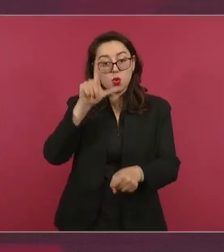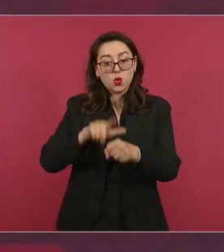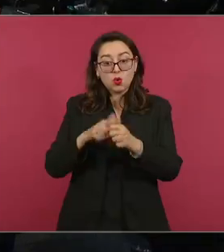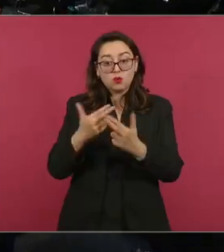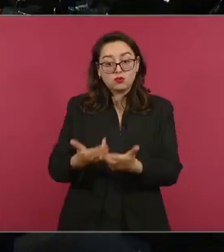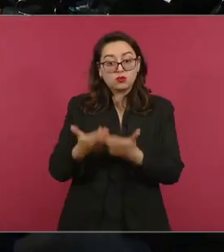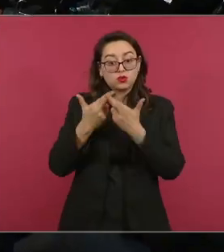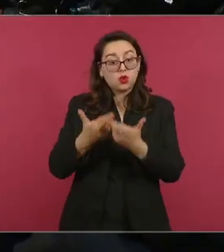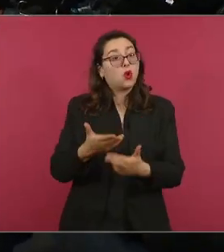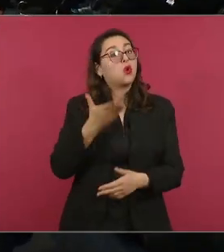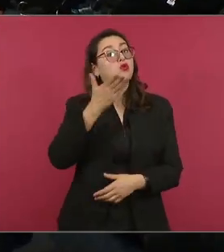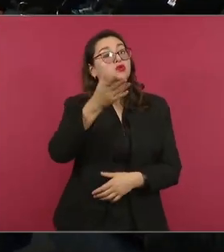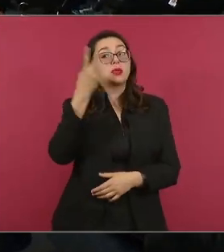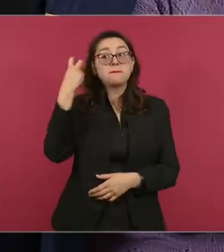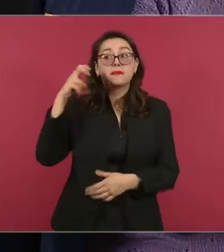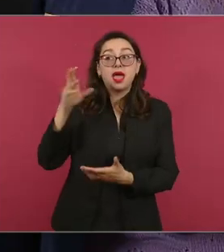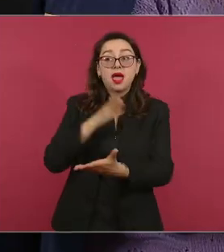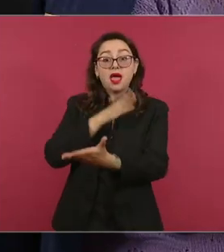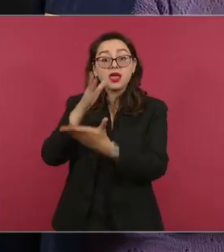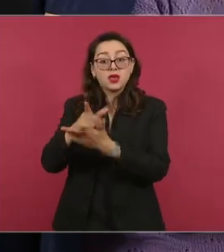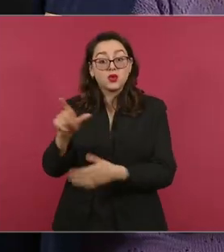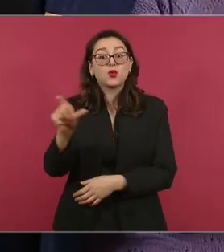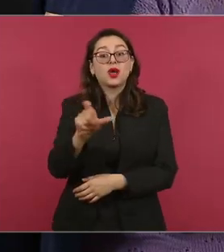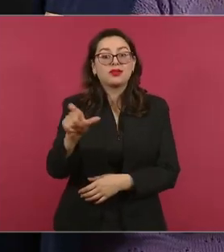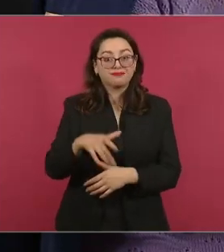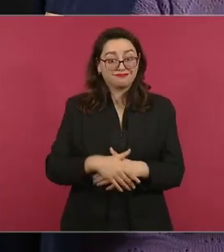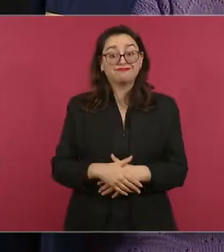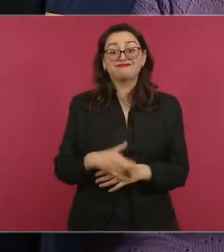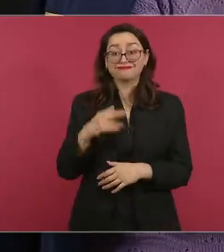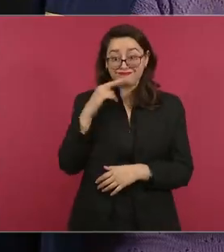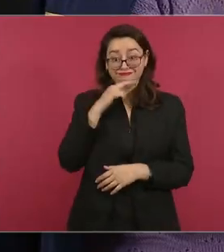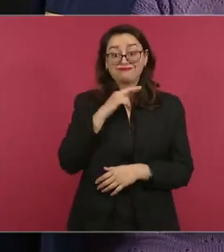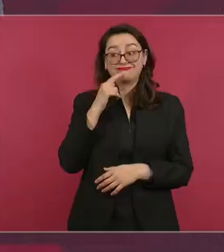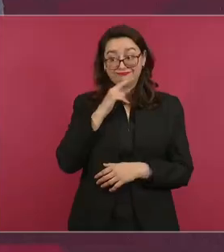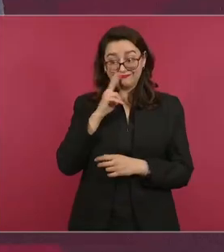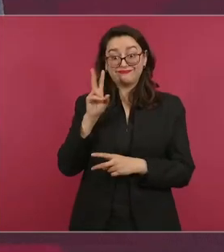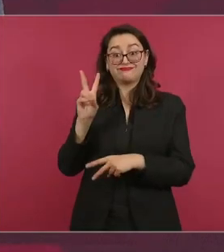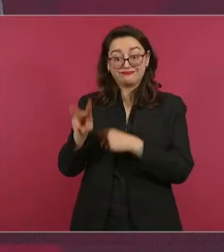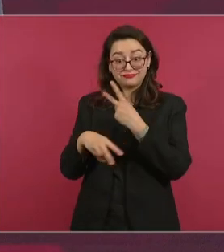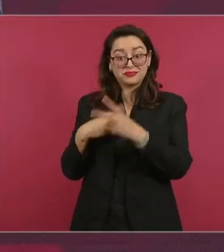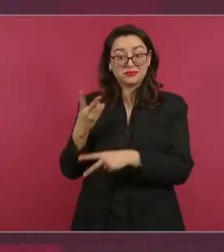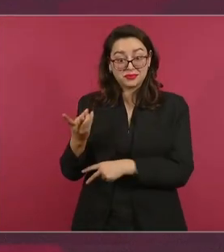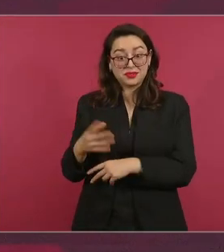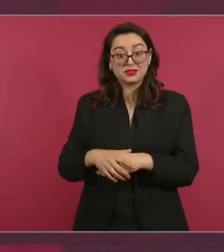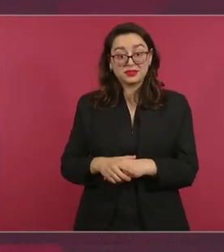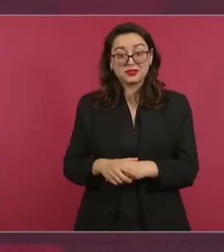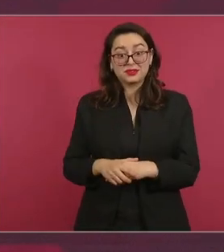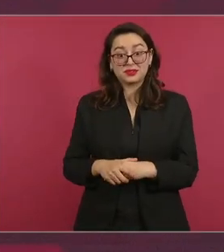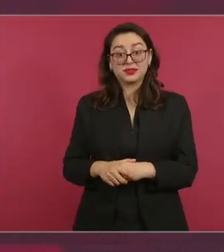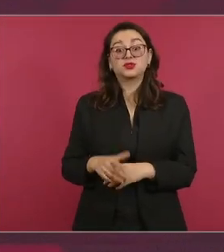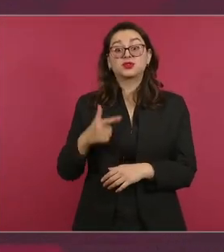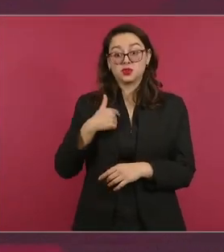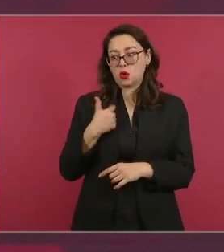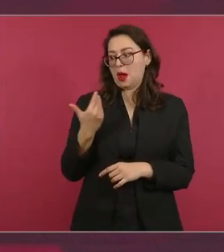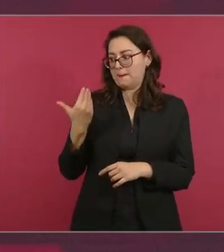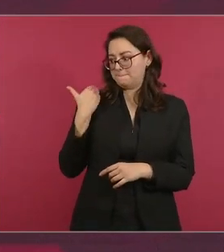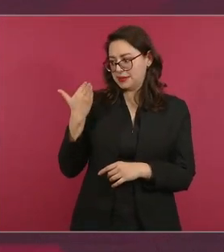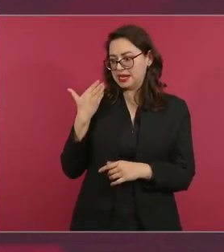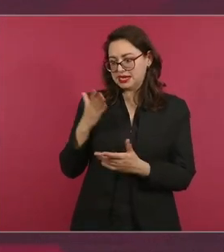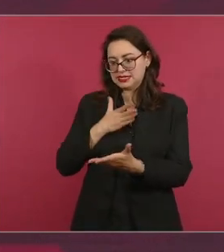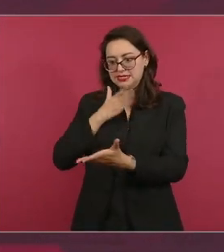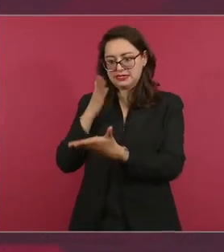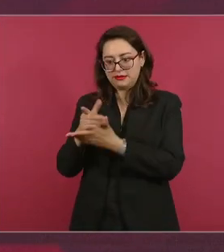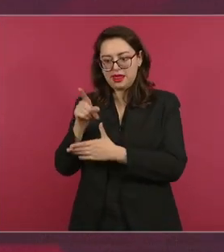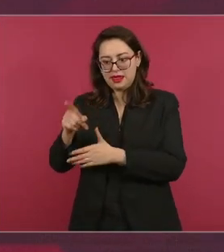¿Cuándo viaja a Oaxaca, presidente? Ya pronto, voy muy seguido. Iba yo a ir ahora a inaugurar